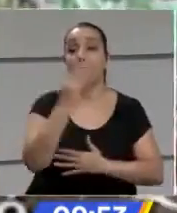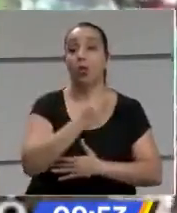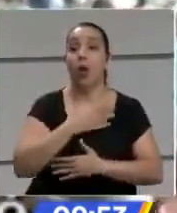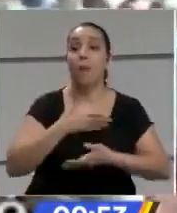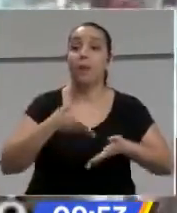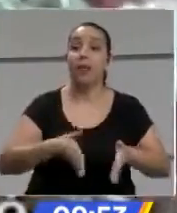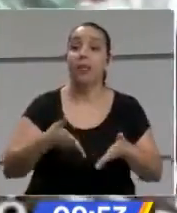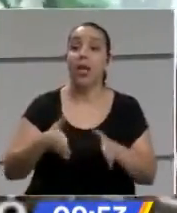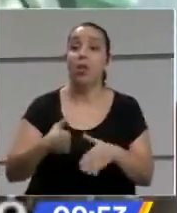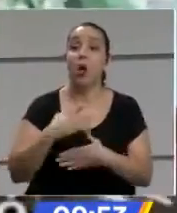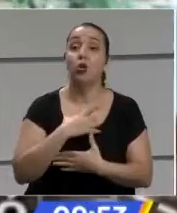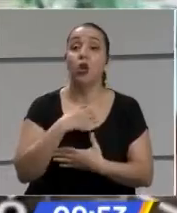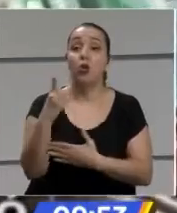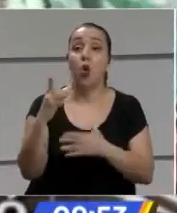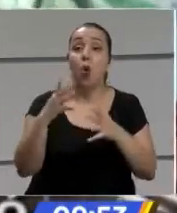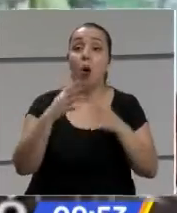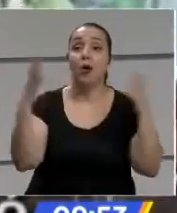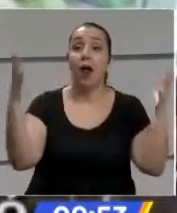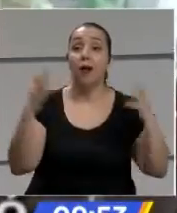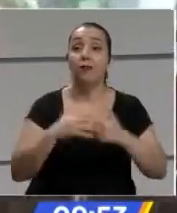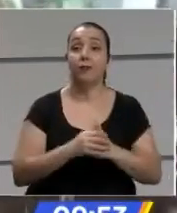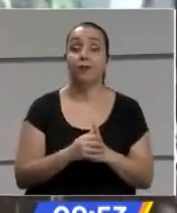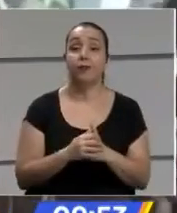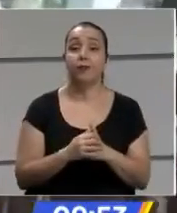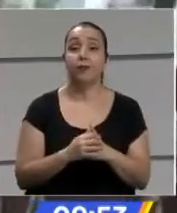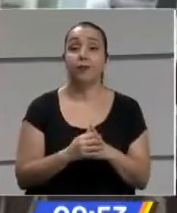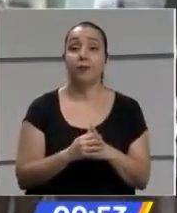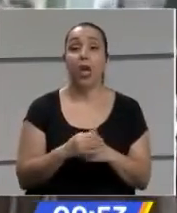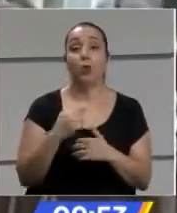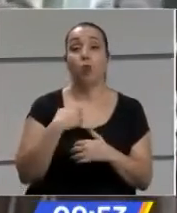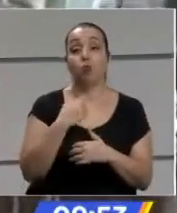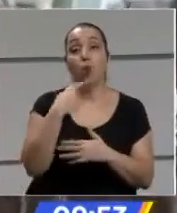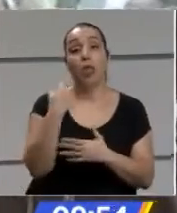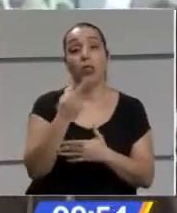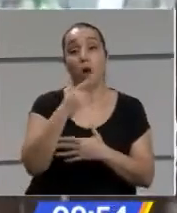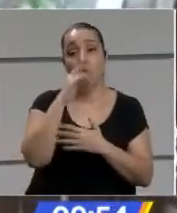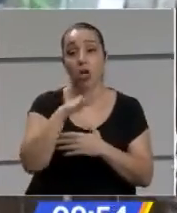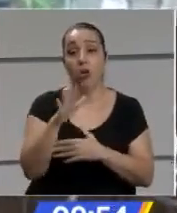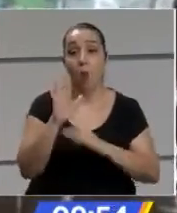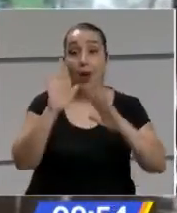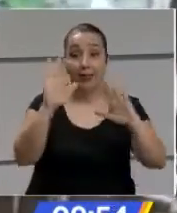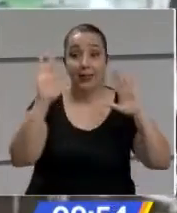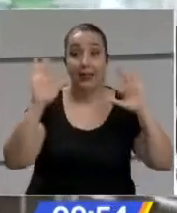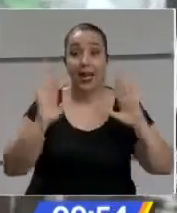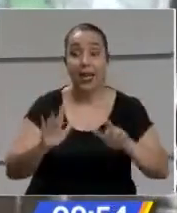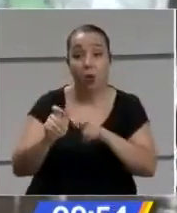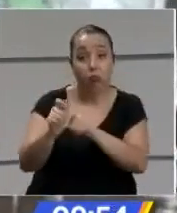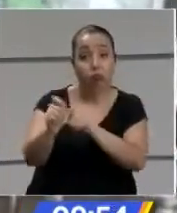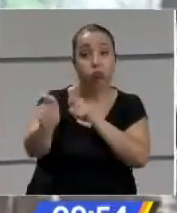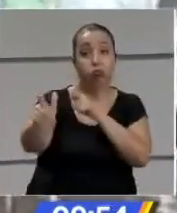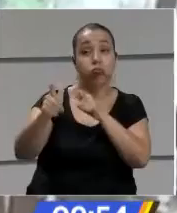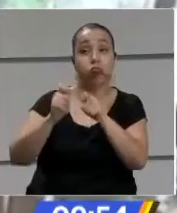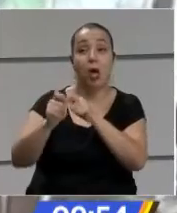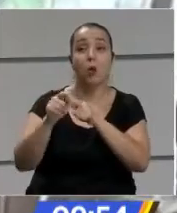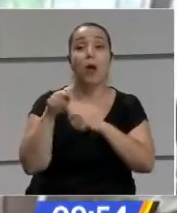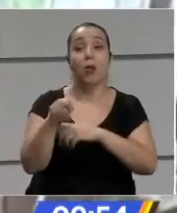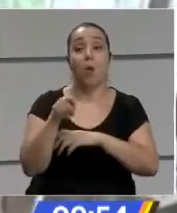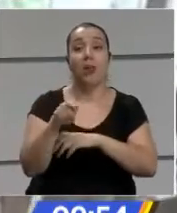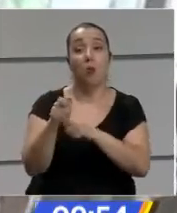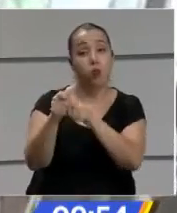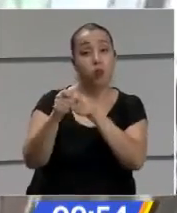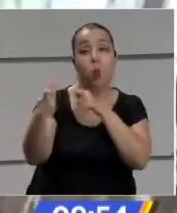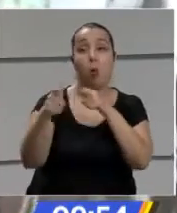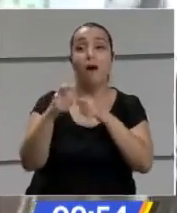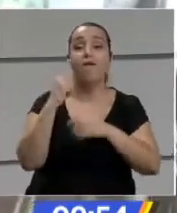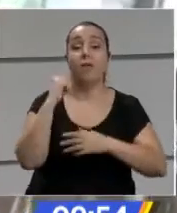mafuaje. Toko charin etoku pa iuraki man. Raki mrame. Ni ora chumo ora charin etoku